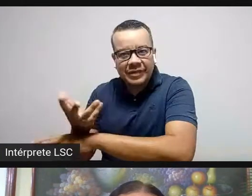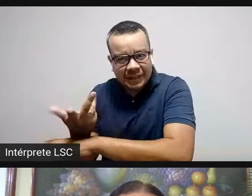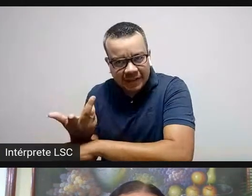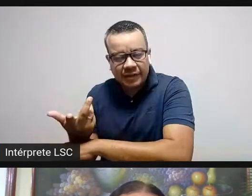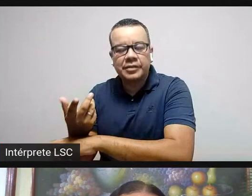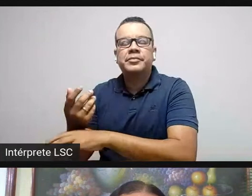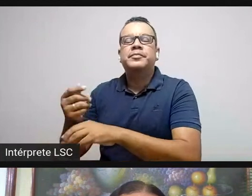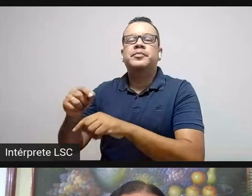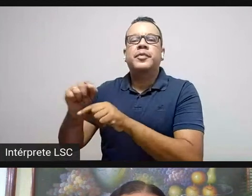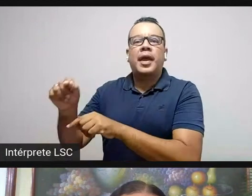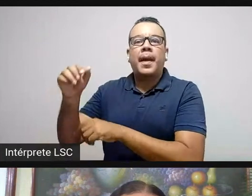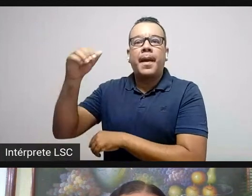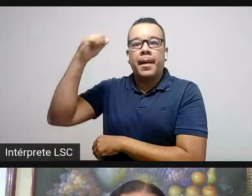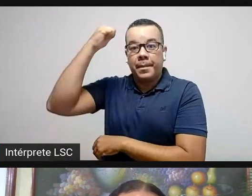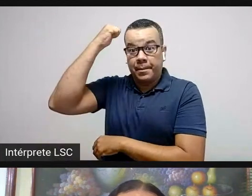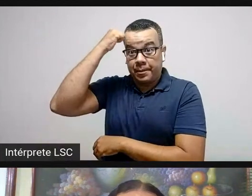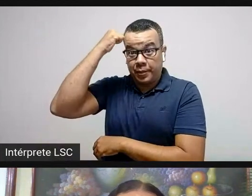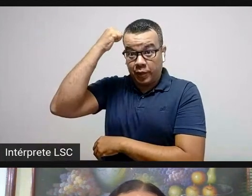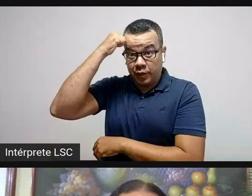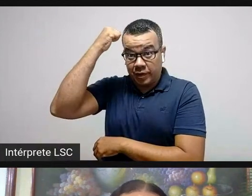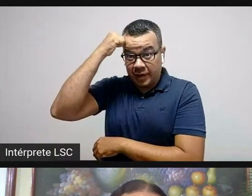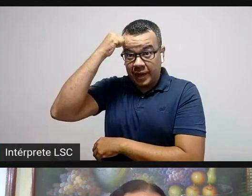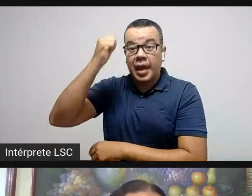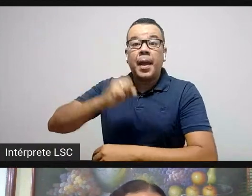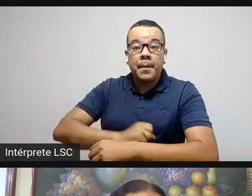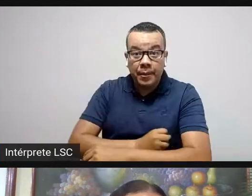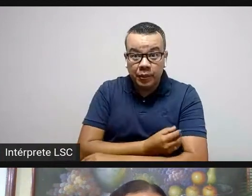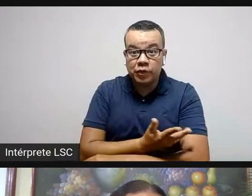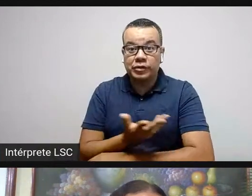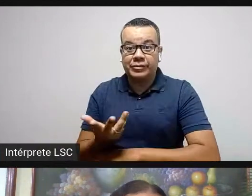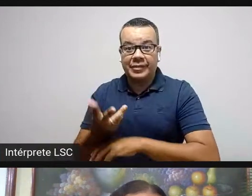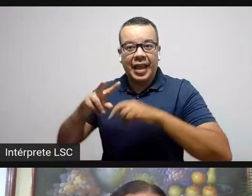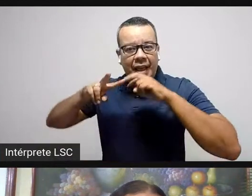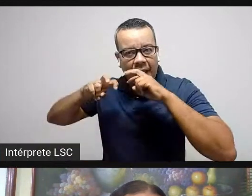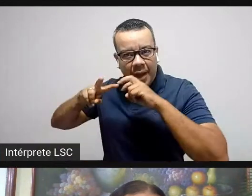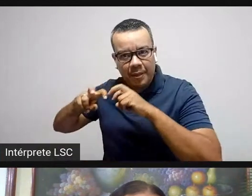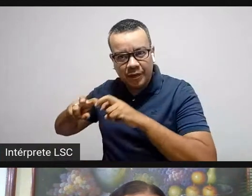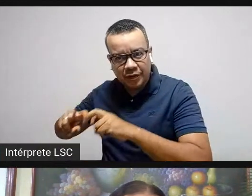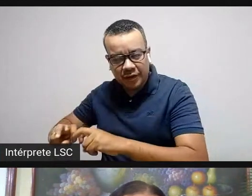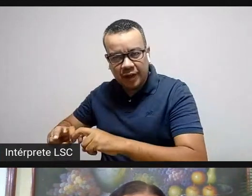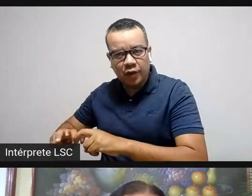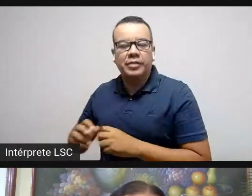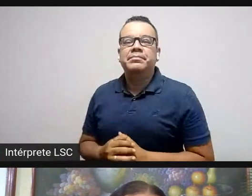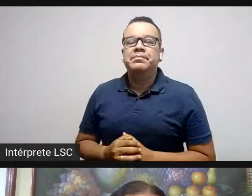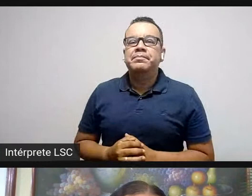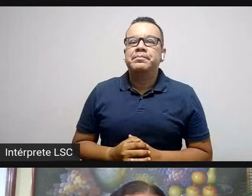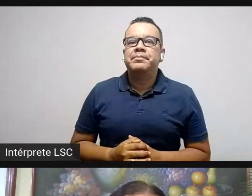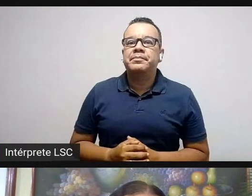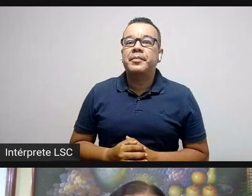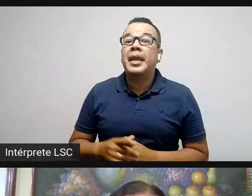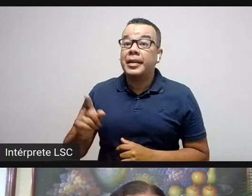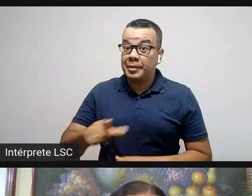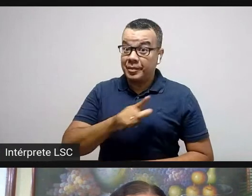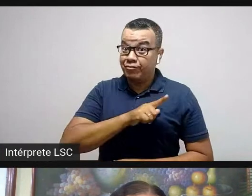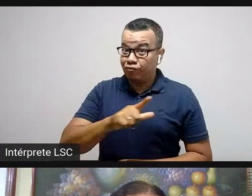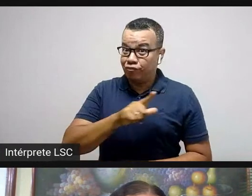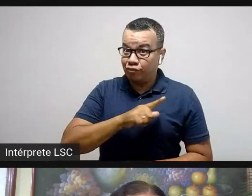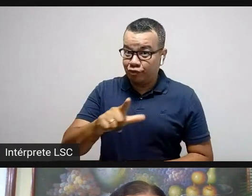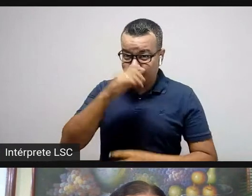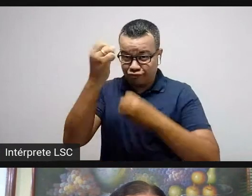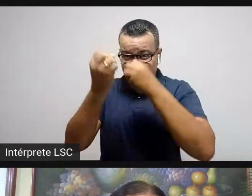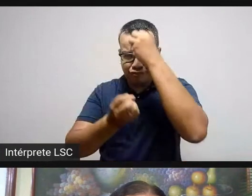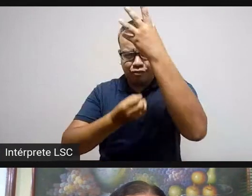docente, directora e investigadora del taller de escritura creativa La Jugada Popular. Líder en creación, gestión